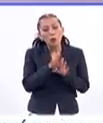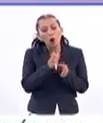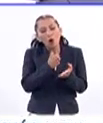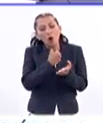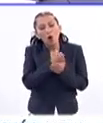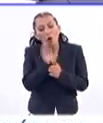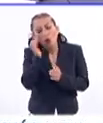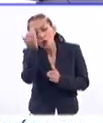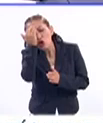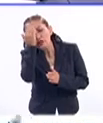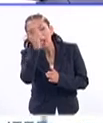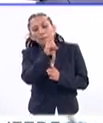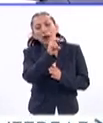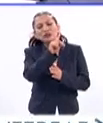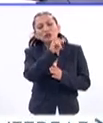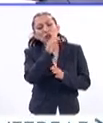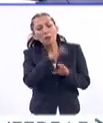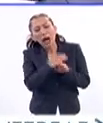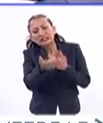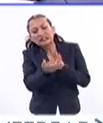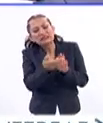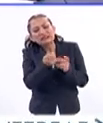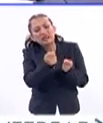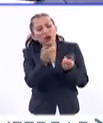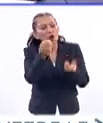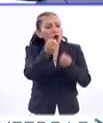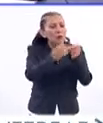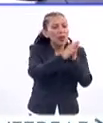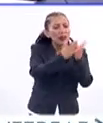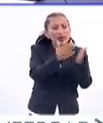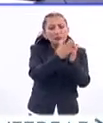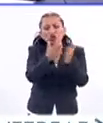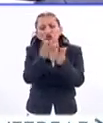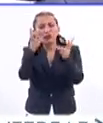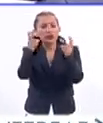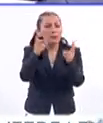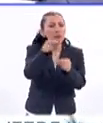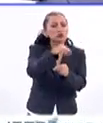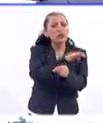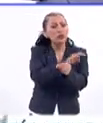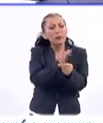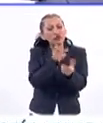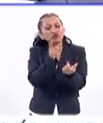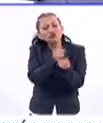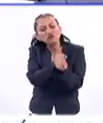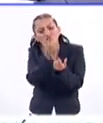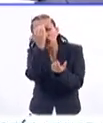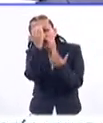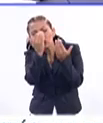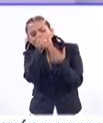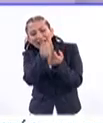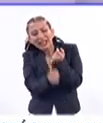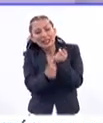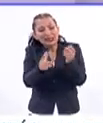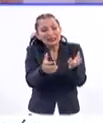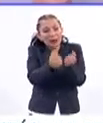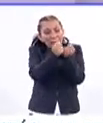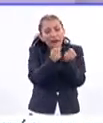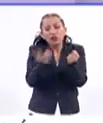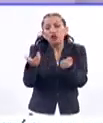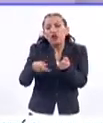acercamiento que podríamos hacer a José Vasconcelos? ¿Bajo qué obras o qué vertientes crees tú que podemos acercarnos a él para